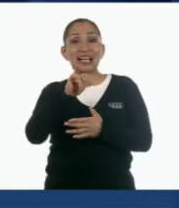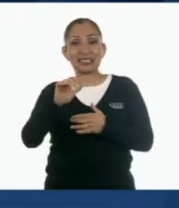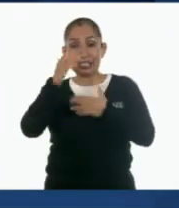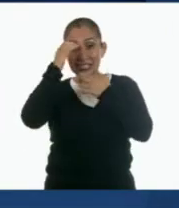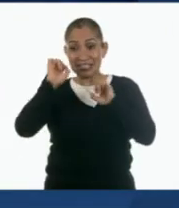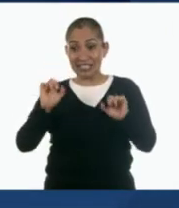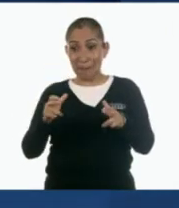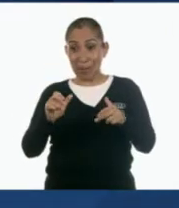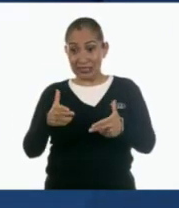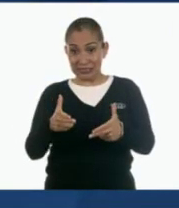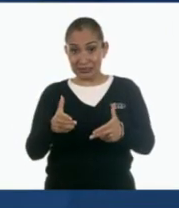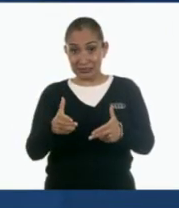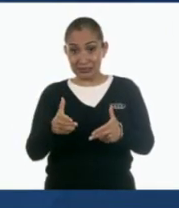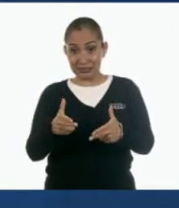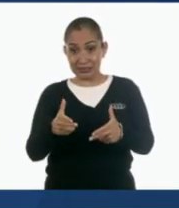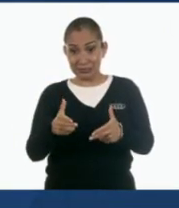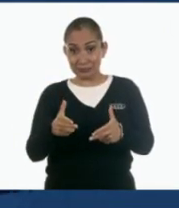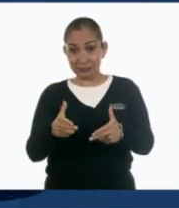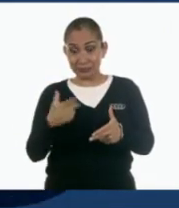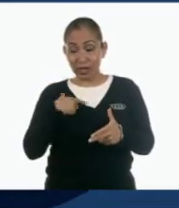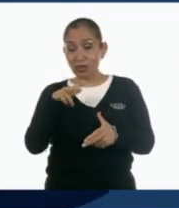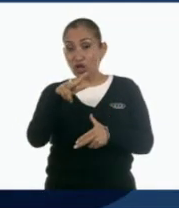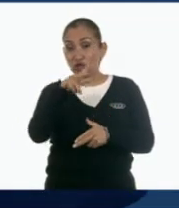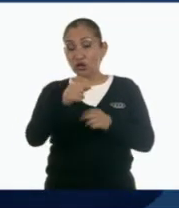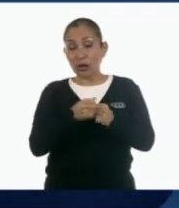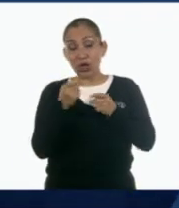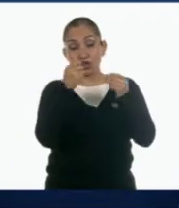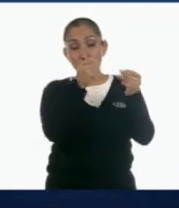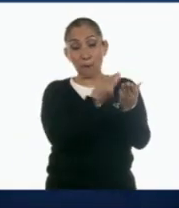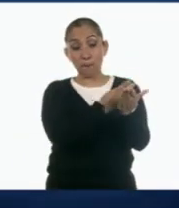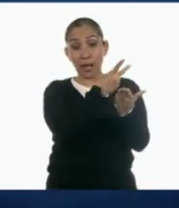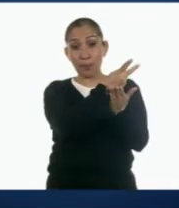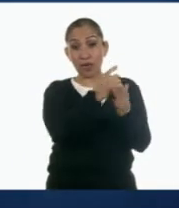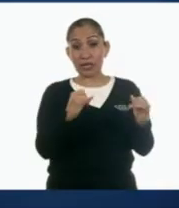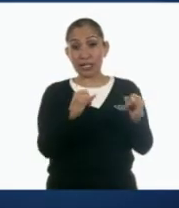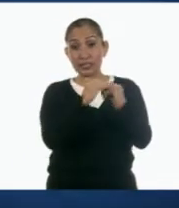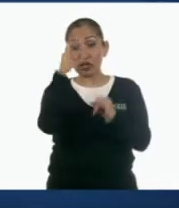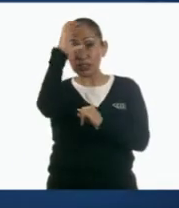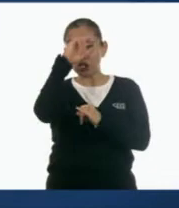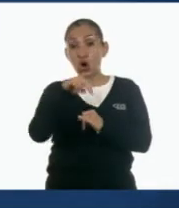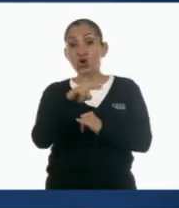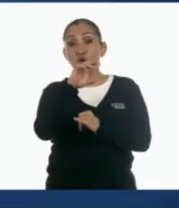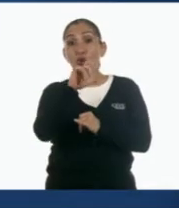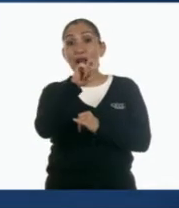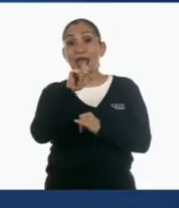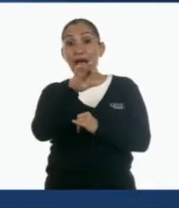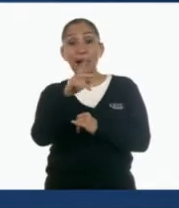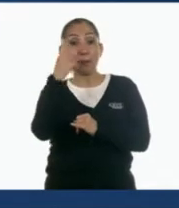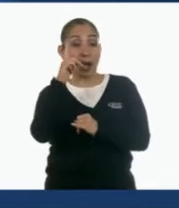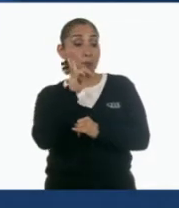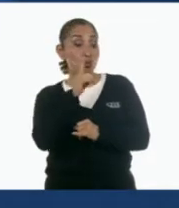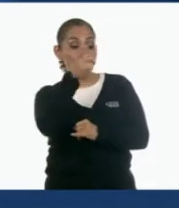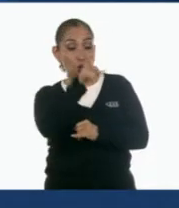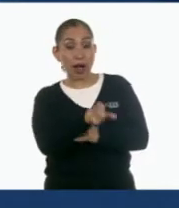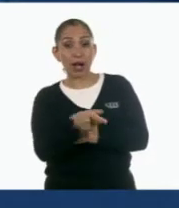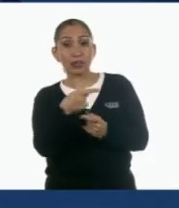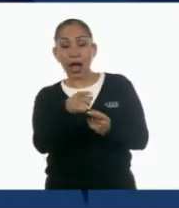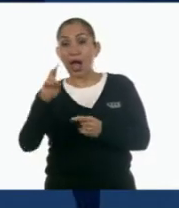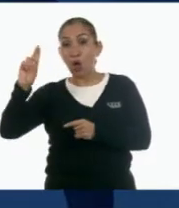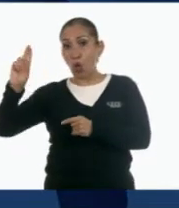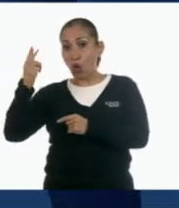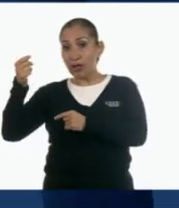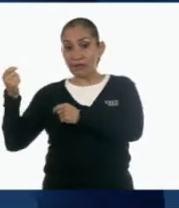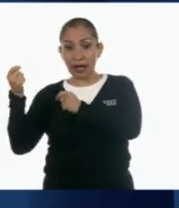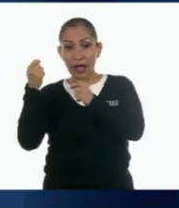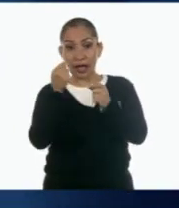Chiapas. Recibió a los 8 años el reconocimiento del Instituto de Ciencias Nucleares a la Mujer que otorga la